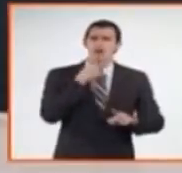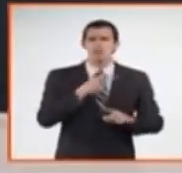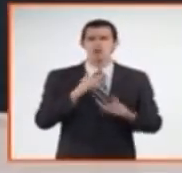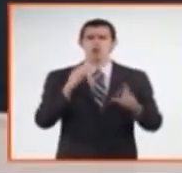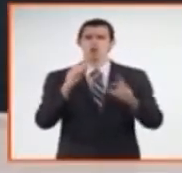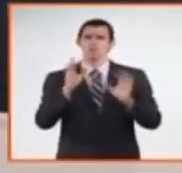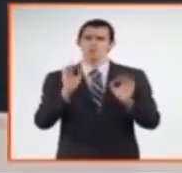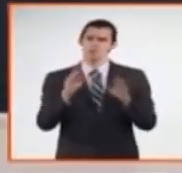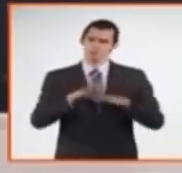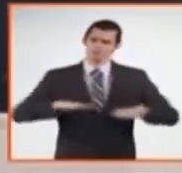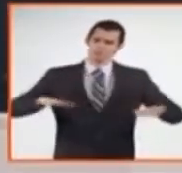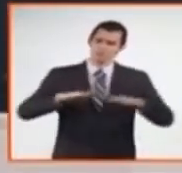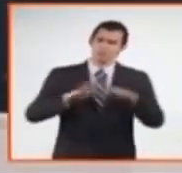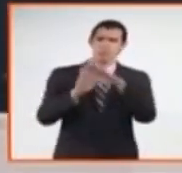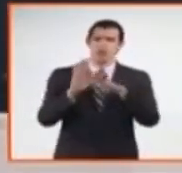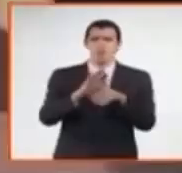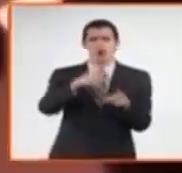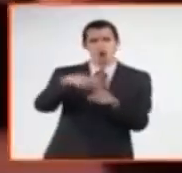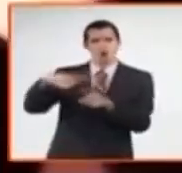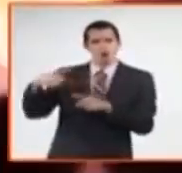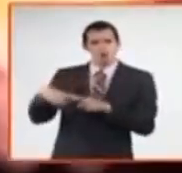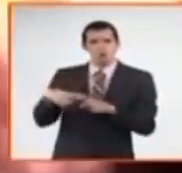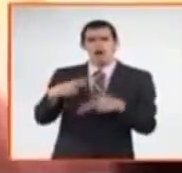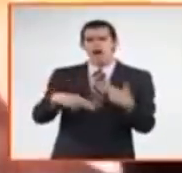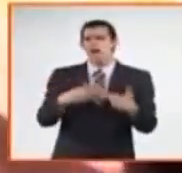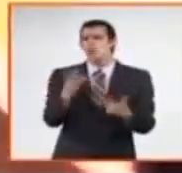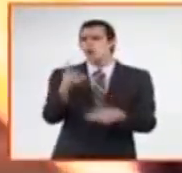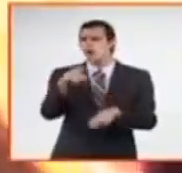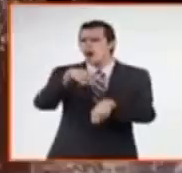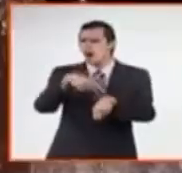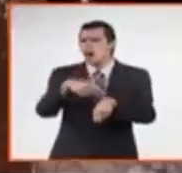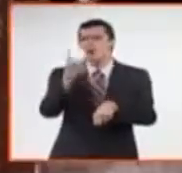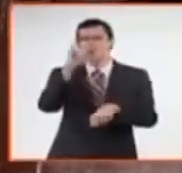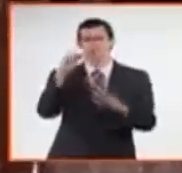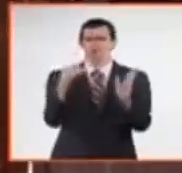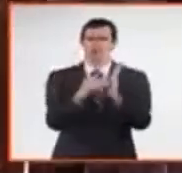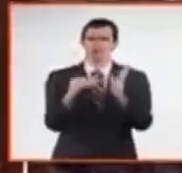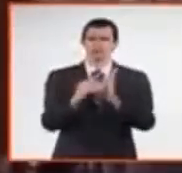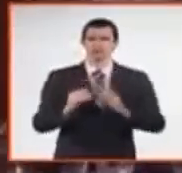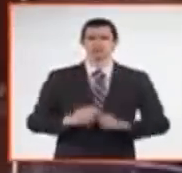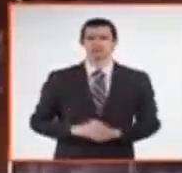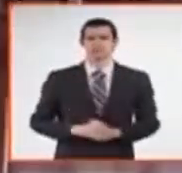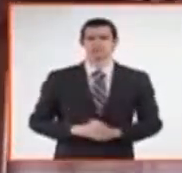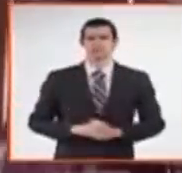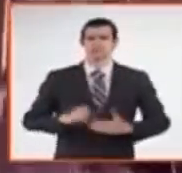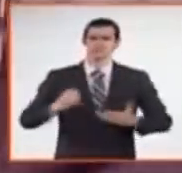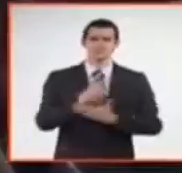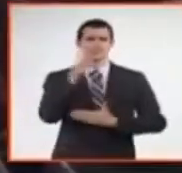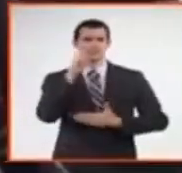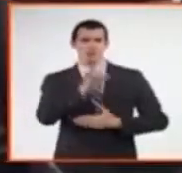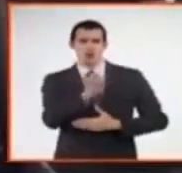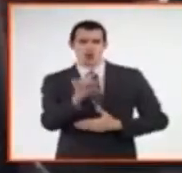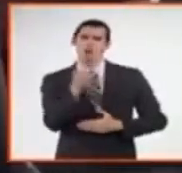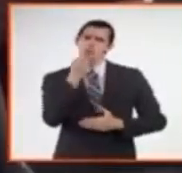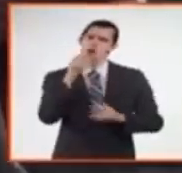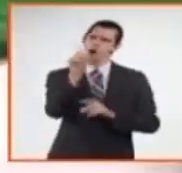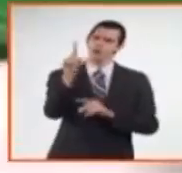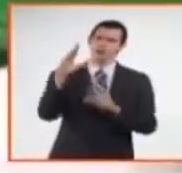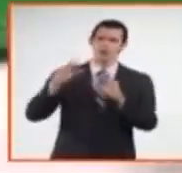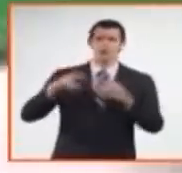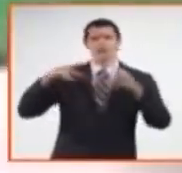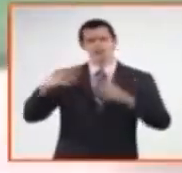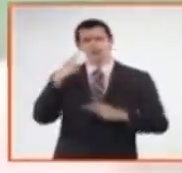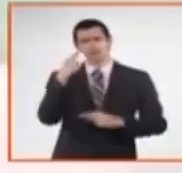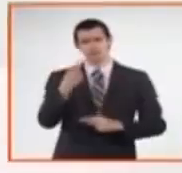transmitirán este programa a las seis pasado meridiano el canal educativo lo retransmitirá al final de su emisión del